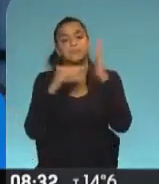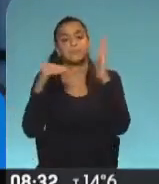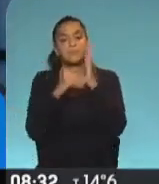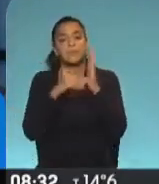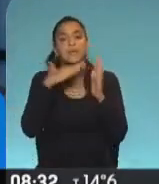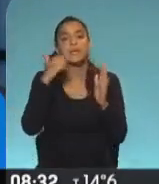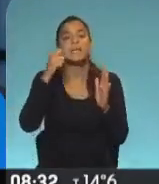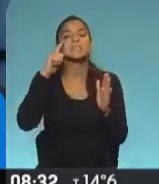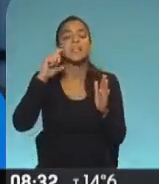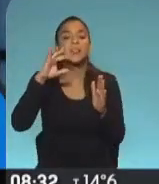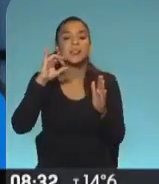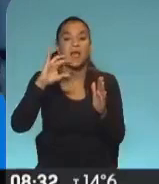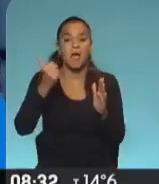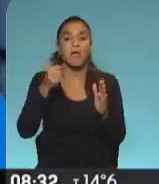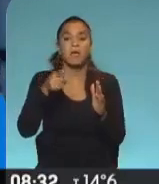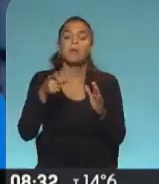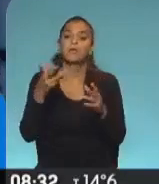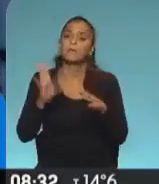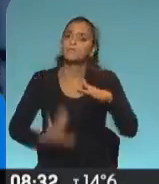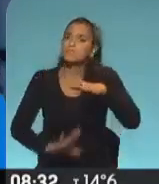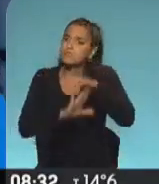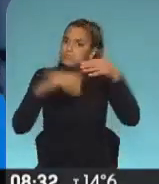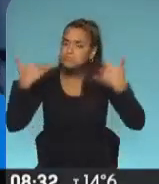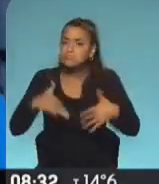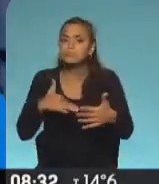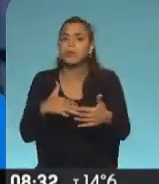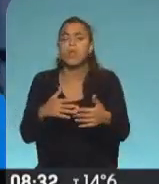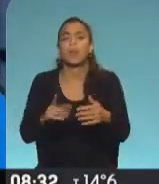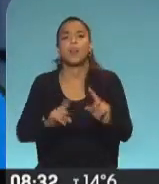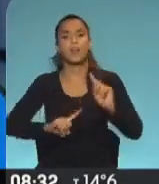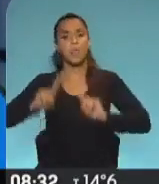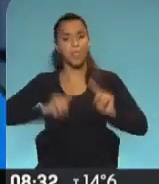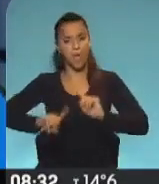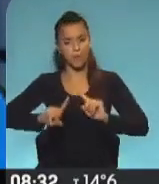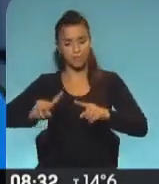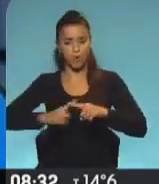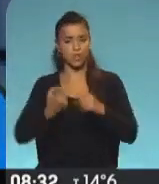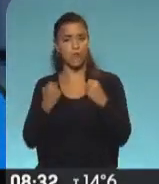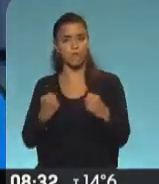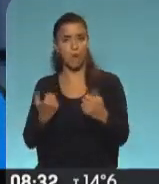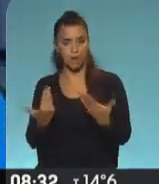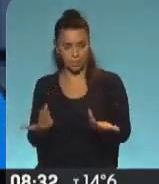Jacinda Ardern, que tuvo un rol muy central en ese momento, consiguió un liderazgo político muy fuerte que le